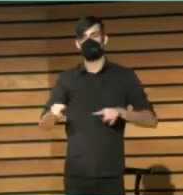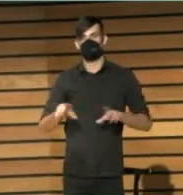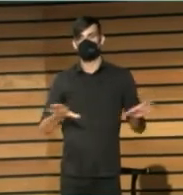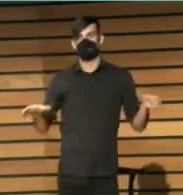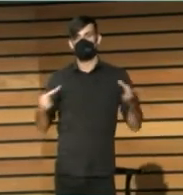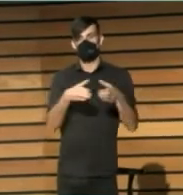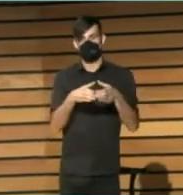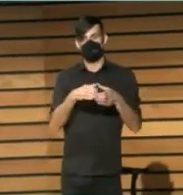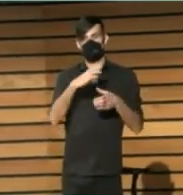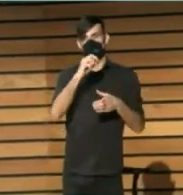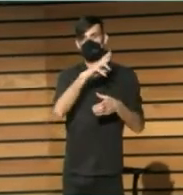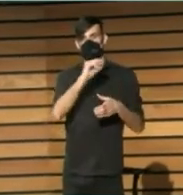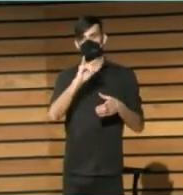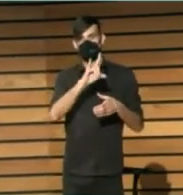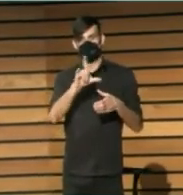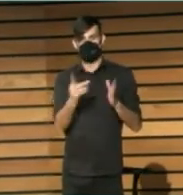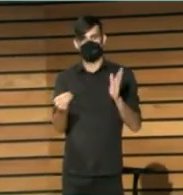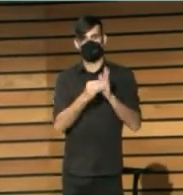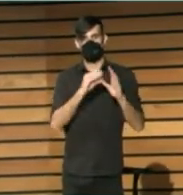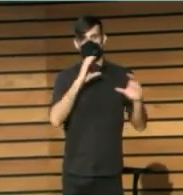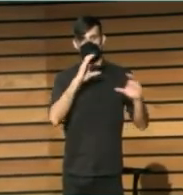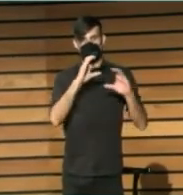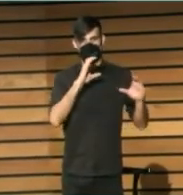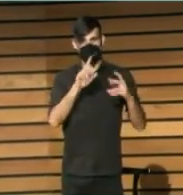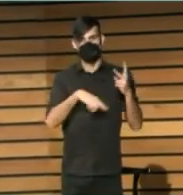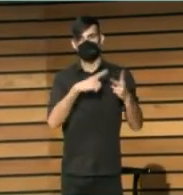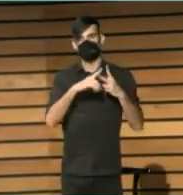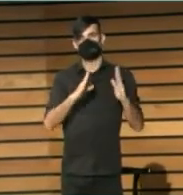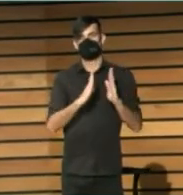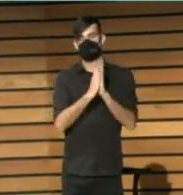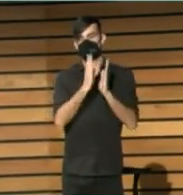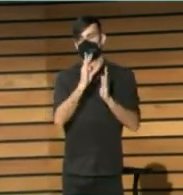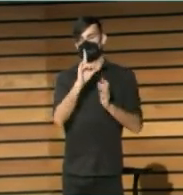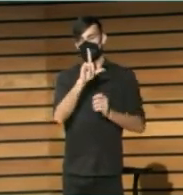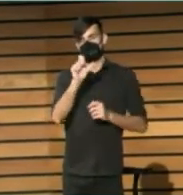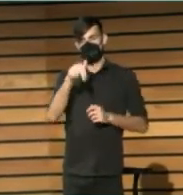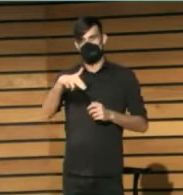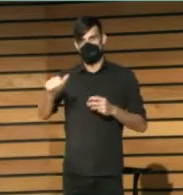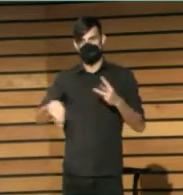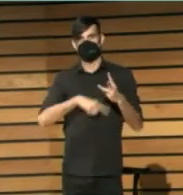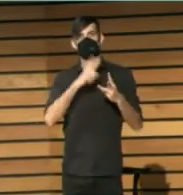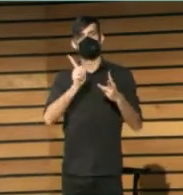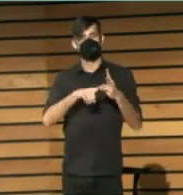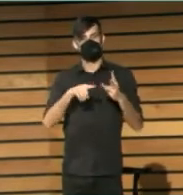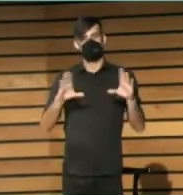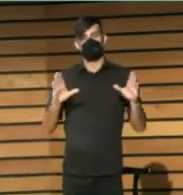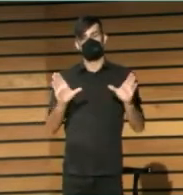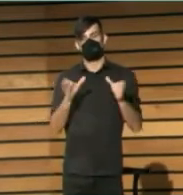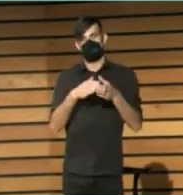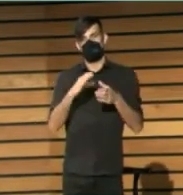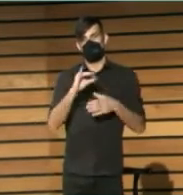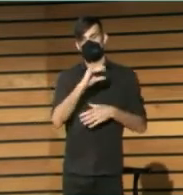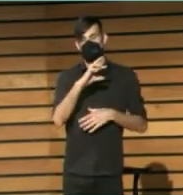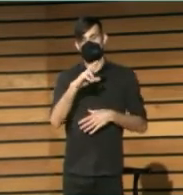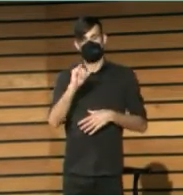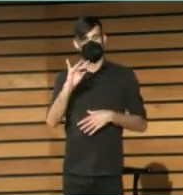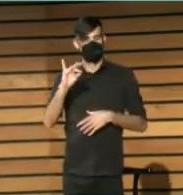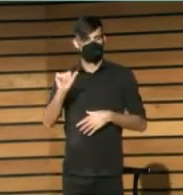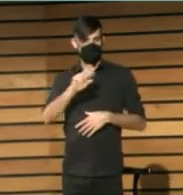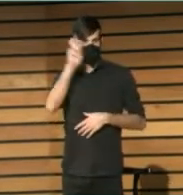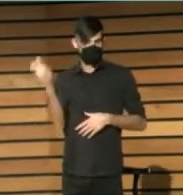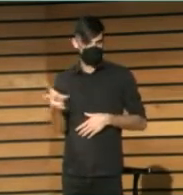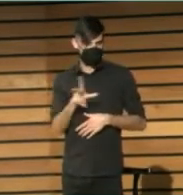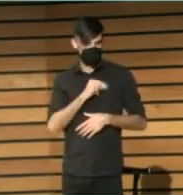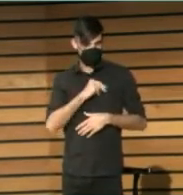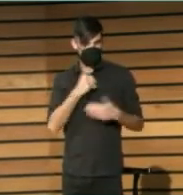del Grupo Prisa, director de comunicación del Grupo Santillana y director de la Oficina del Autor del Grupo Prisa. Y actualmente es adjunto a la dirección